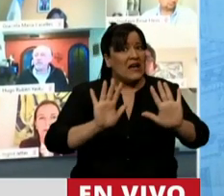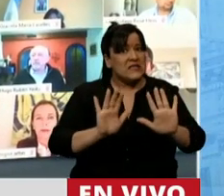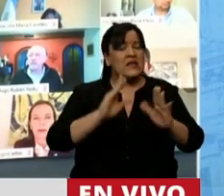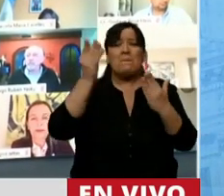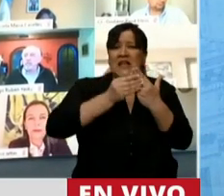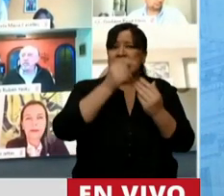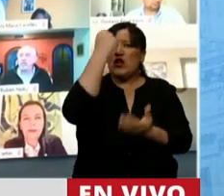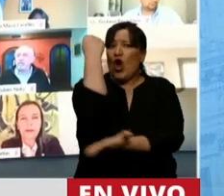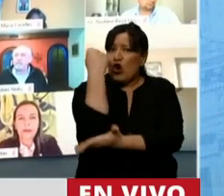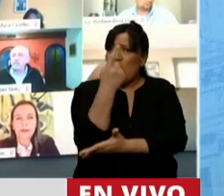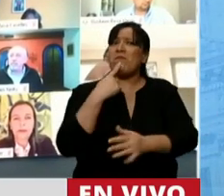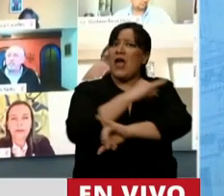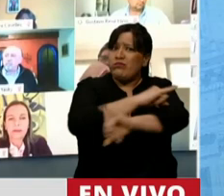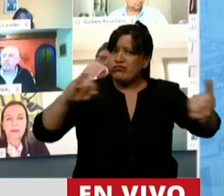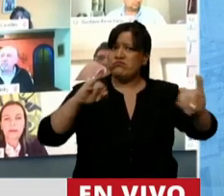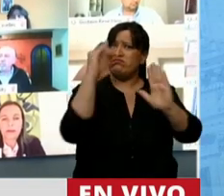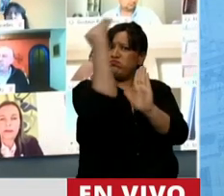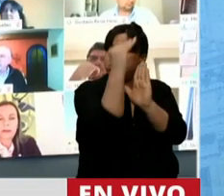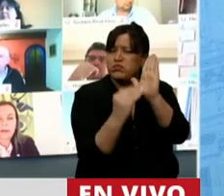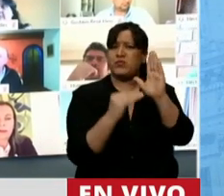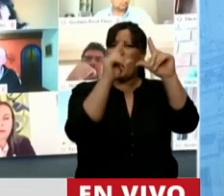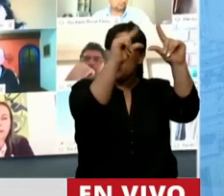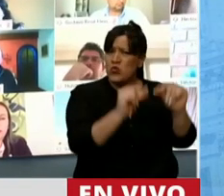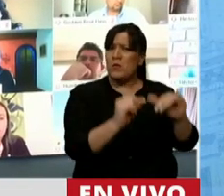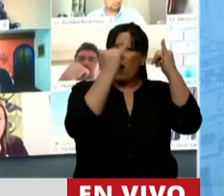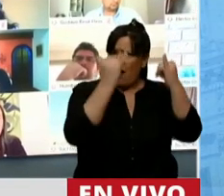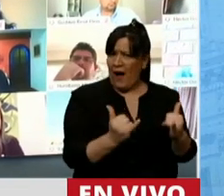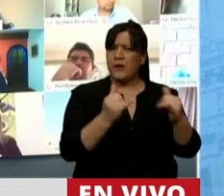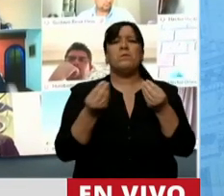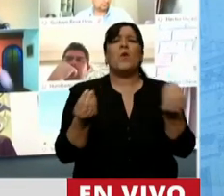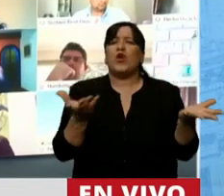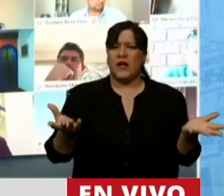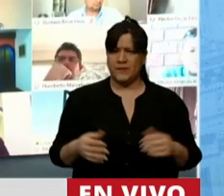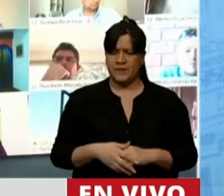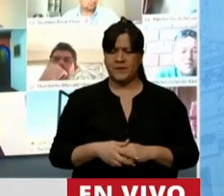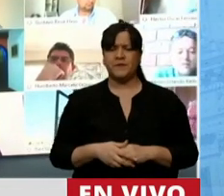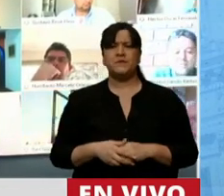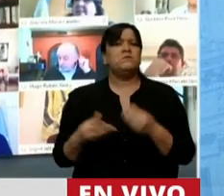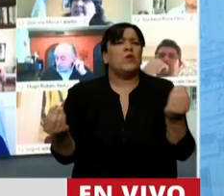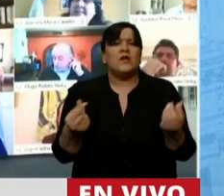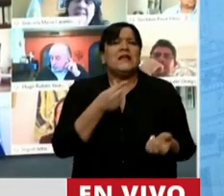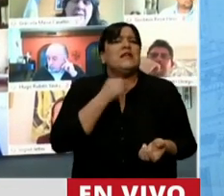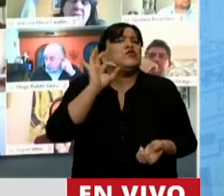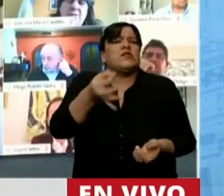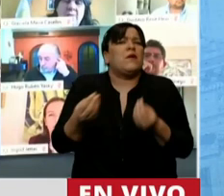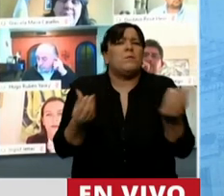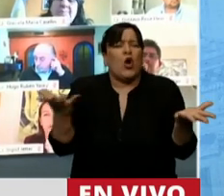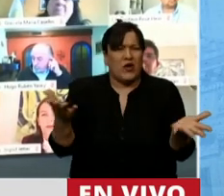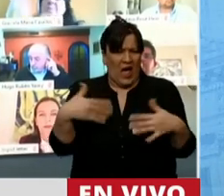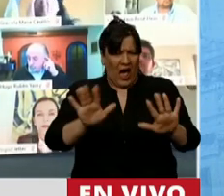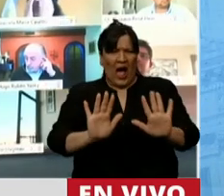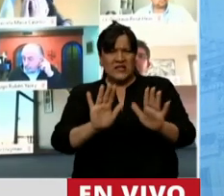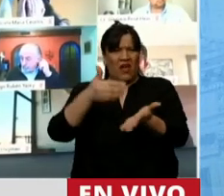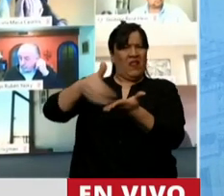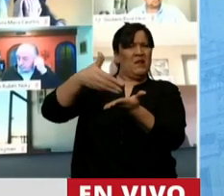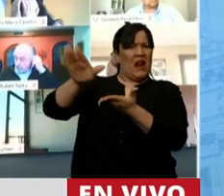ministerio de hacienda de la nación porque esa discriminación